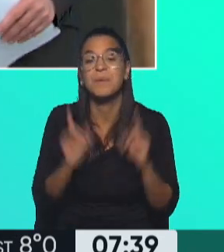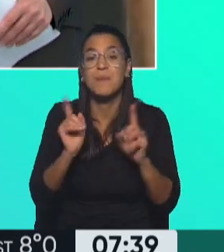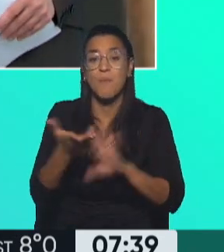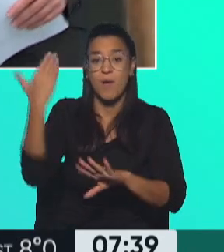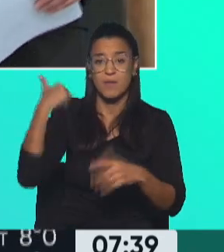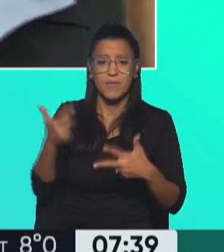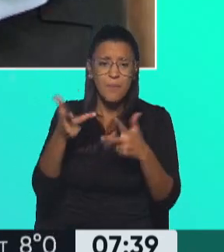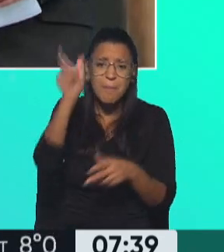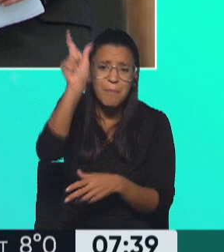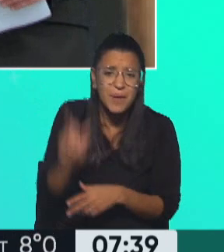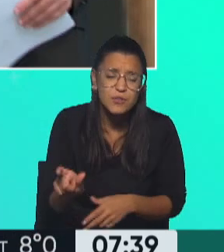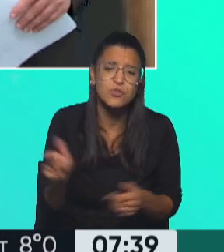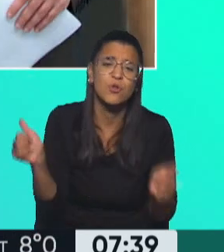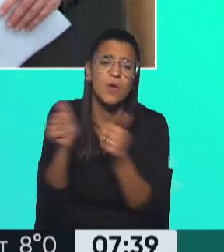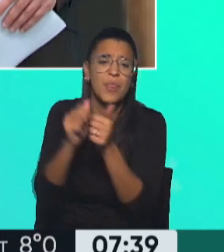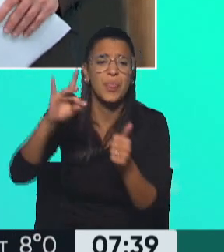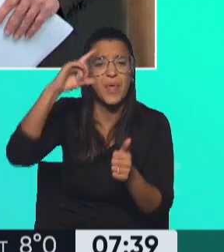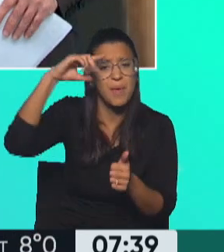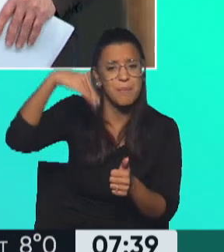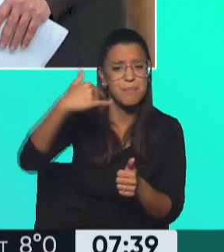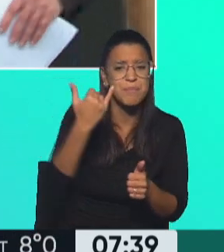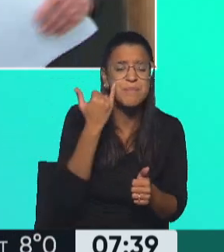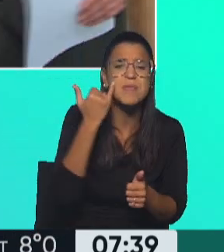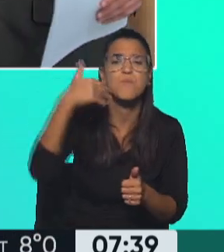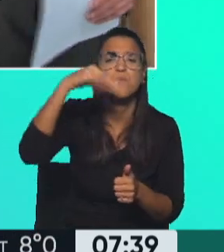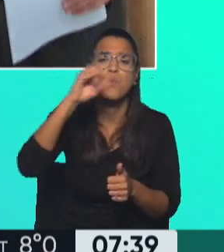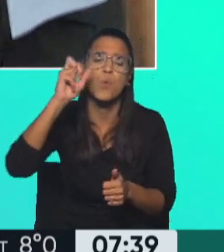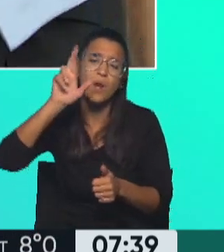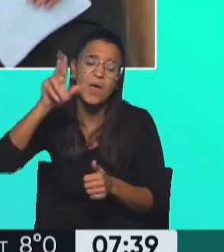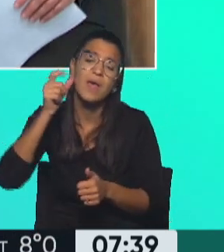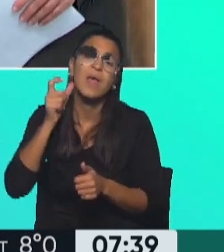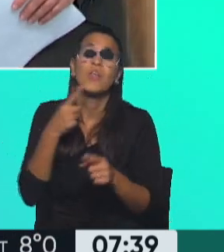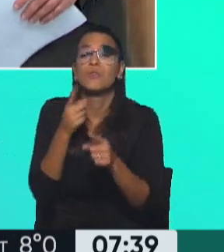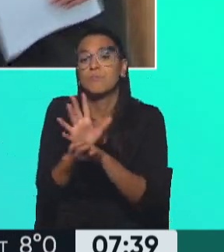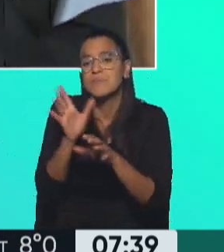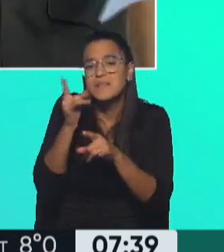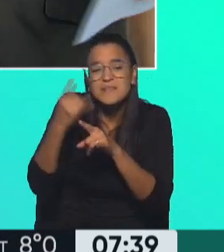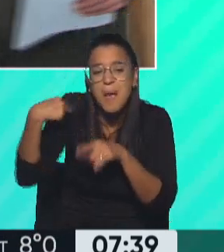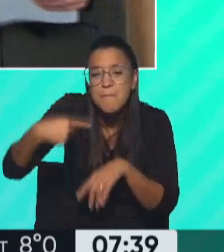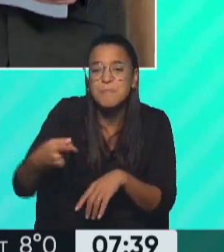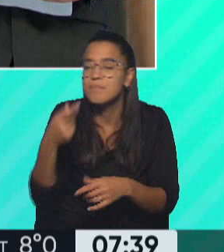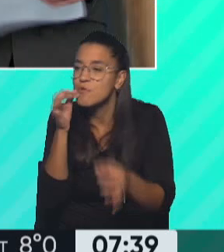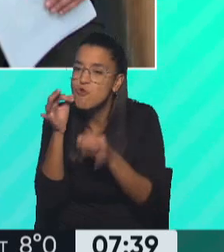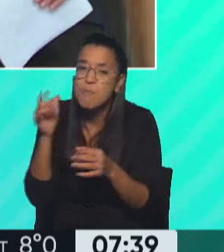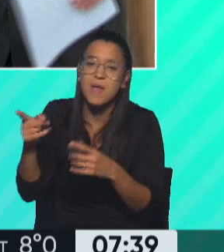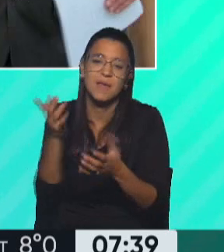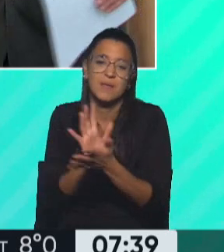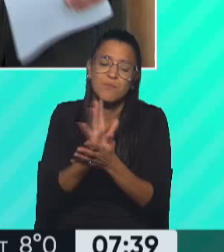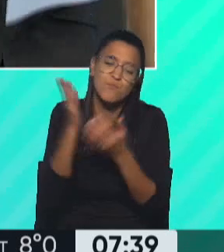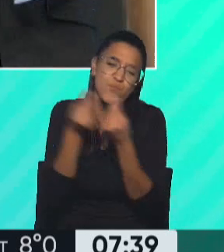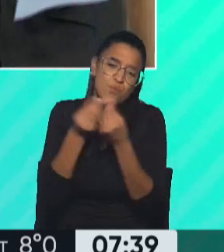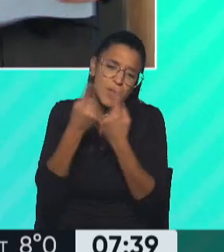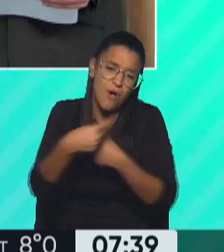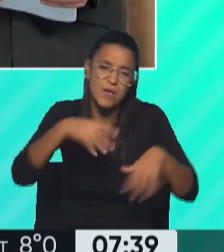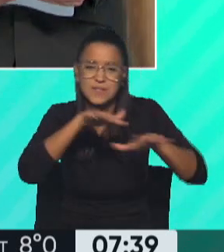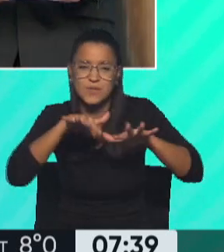antes, una persona que junto con Demi Moore fueron una pareja súper mega comentada y que llevaban todo lo que les pasaba y les pasaban un montón de